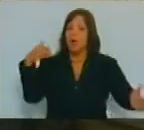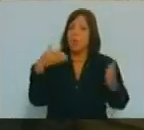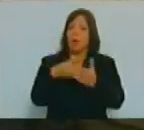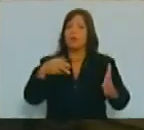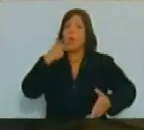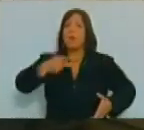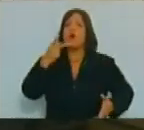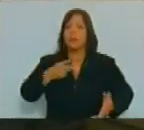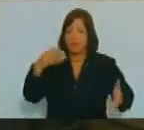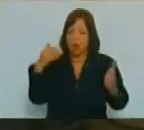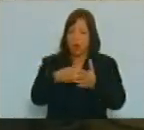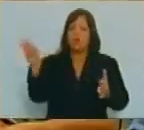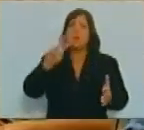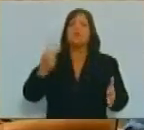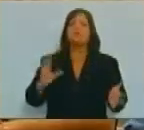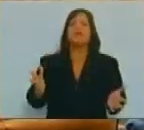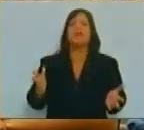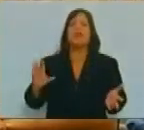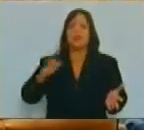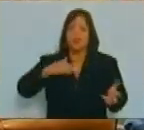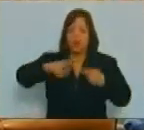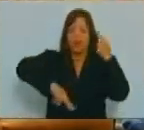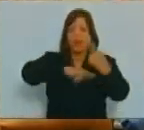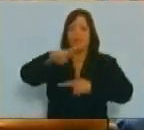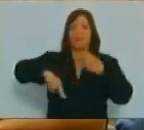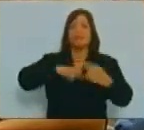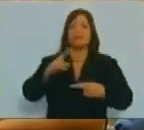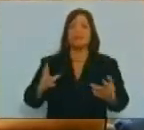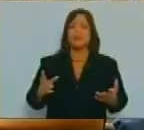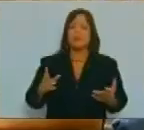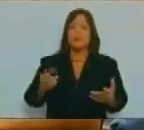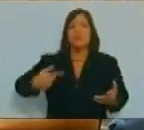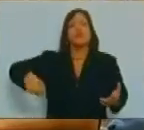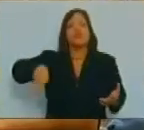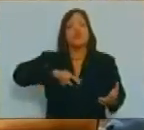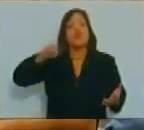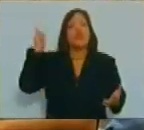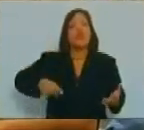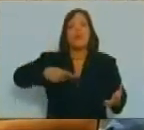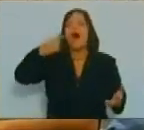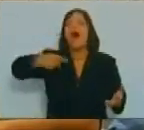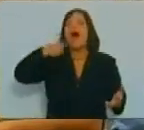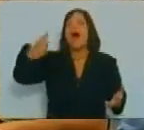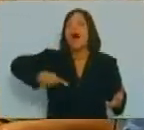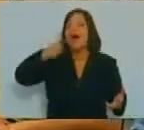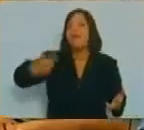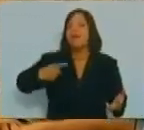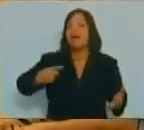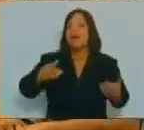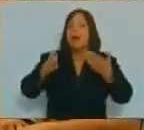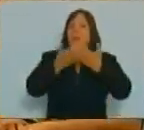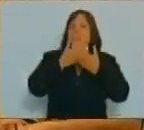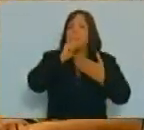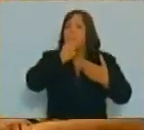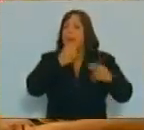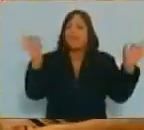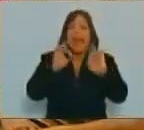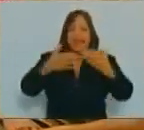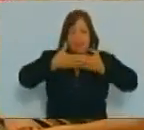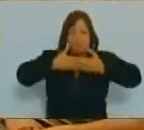políticamente el pueblo venezolano de nuestra revolución y nosotros tenemos que hablar de eso sin tapujos